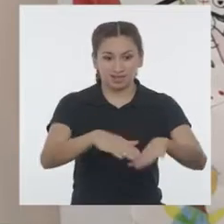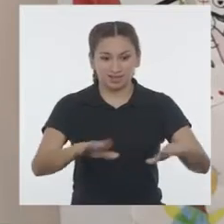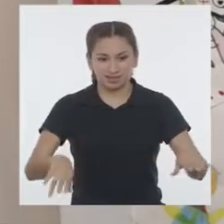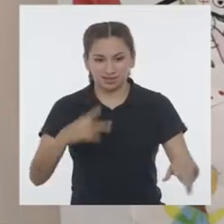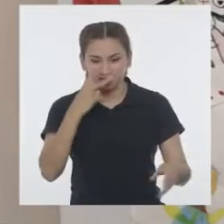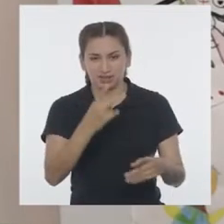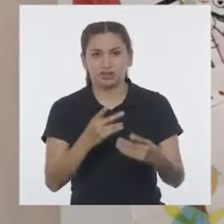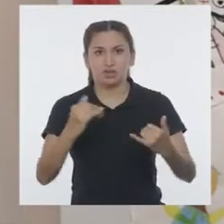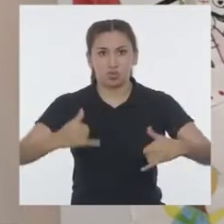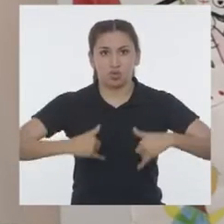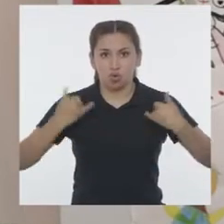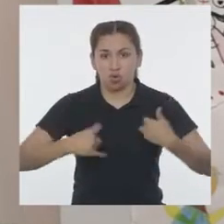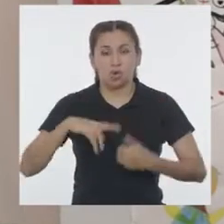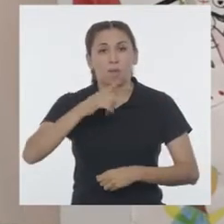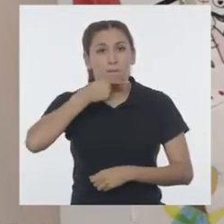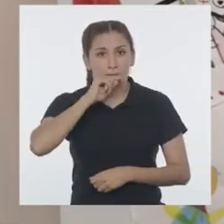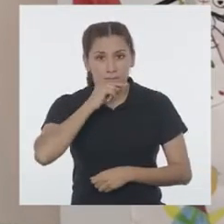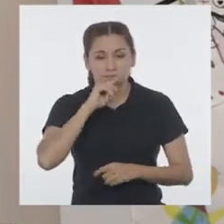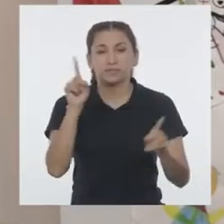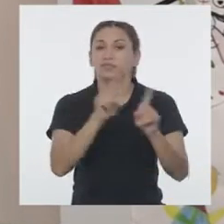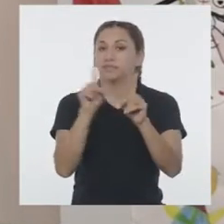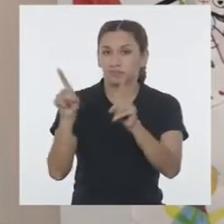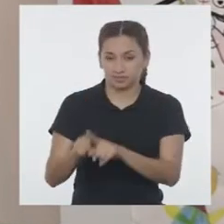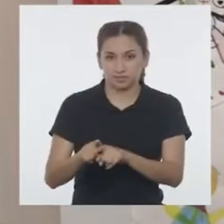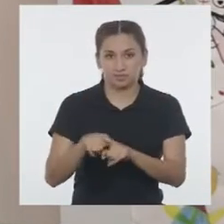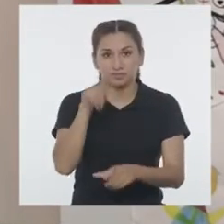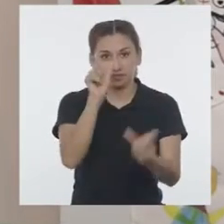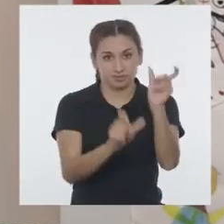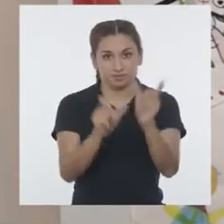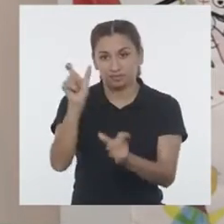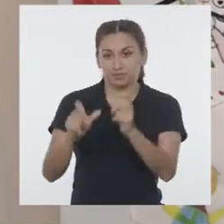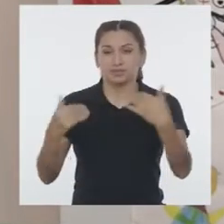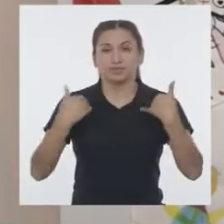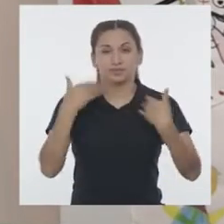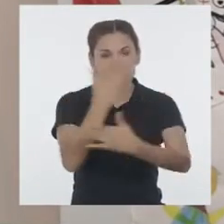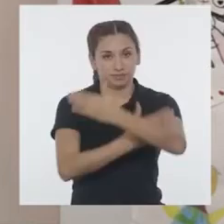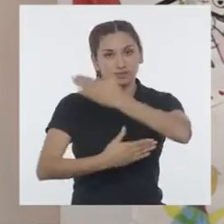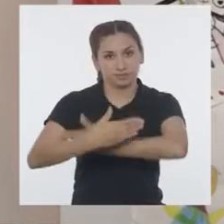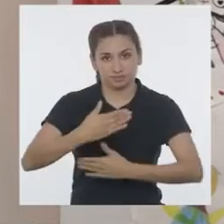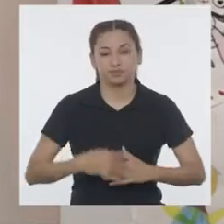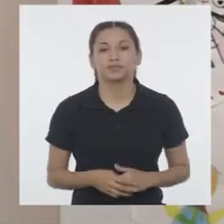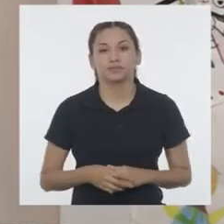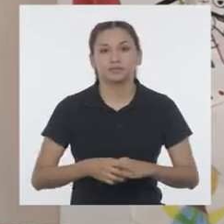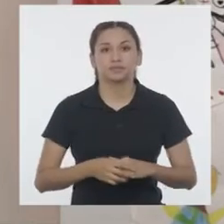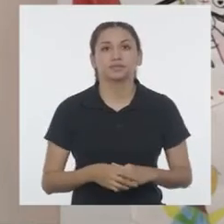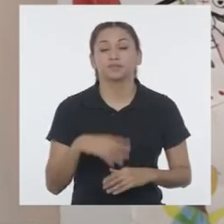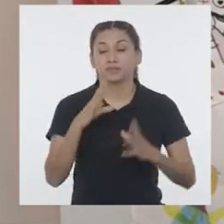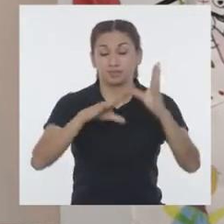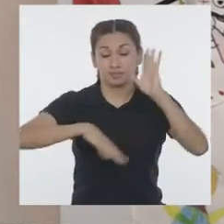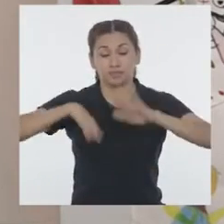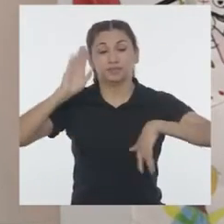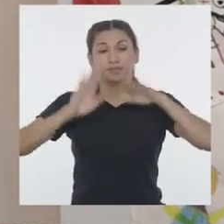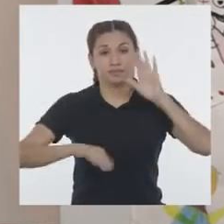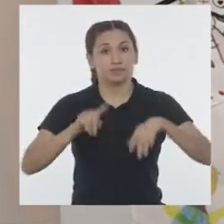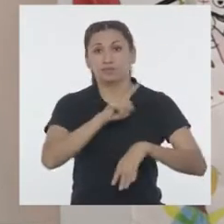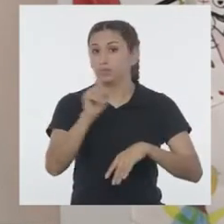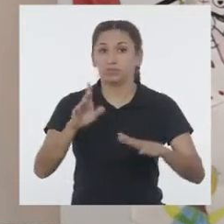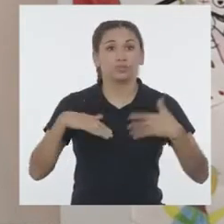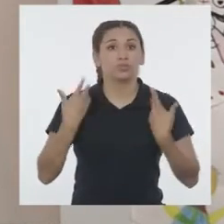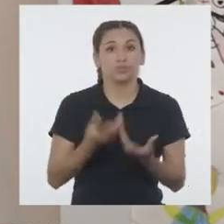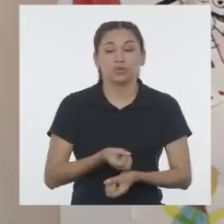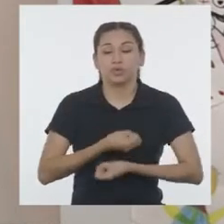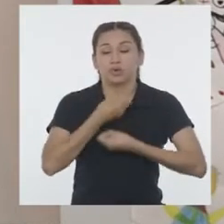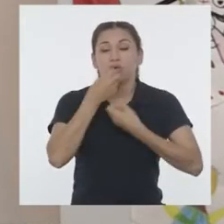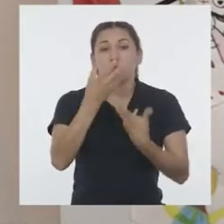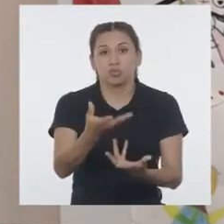niñas, niños, adolescentes, mujeres e incluso las personas con discapacidad, quienes en muchos casos no